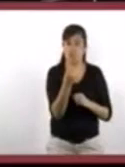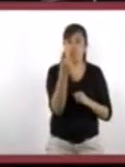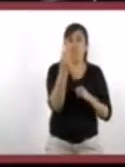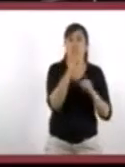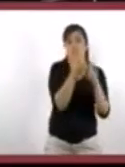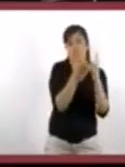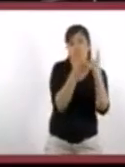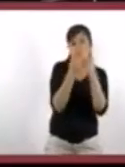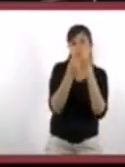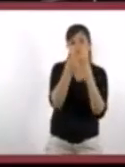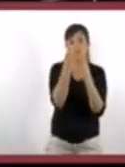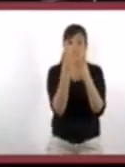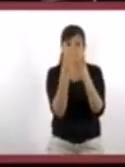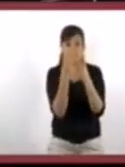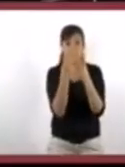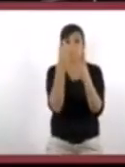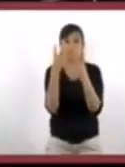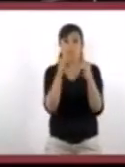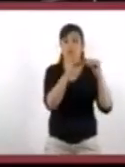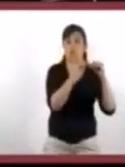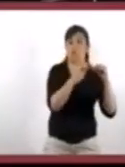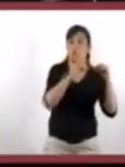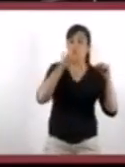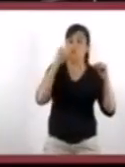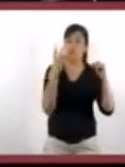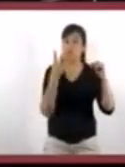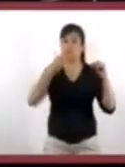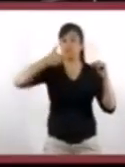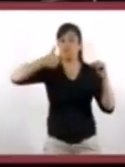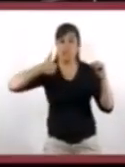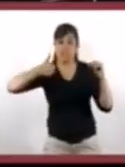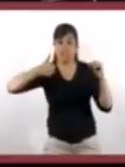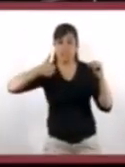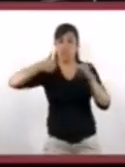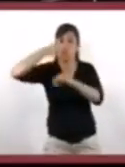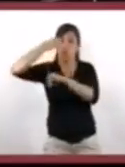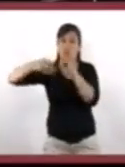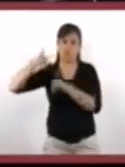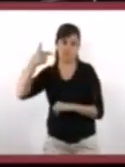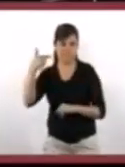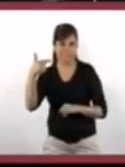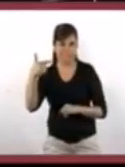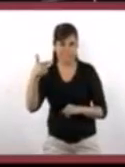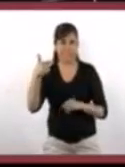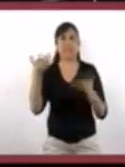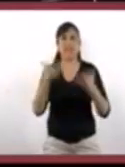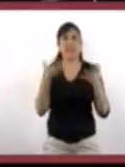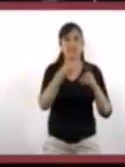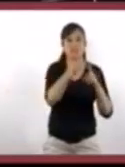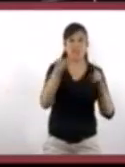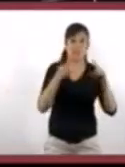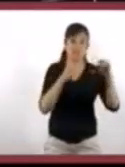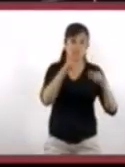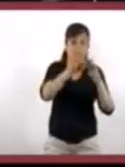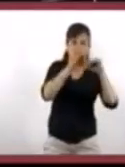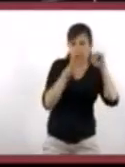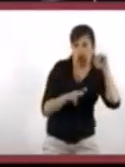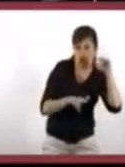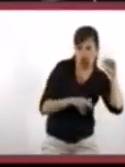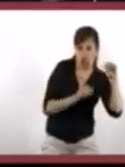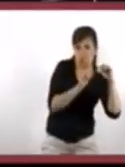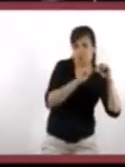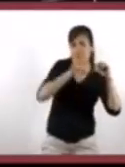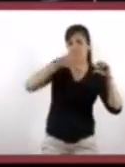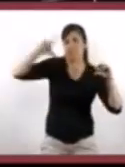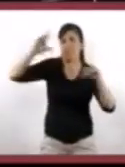luego 3, luego 4, luego 6, finalmente 7. Lo único que hice fue ordenar de menor a mayor este